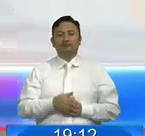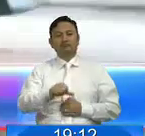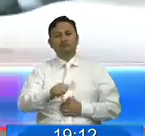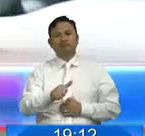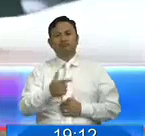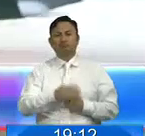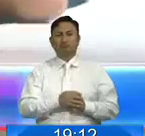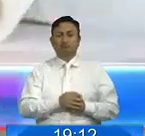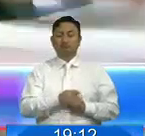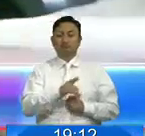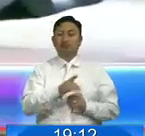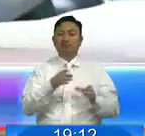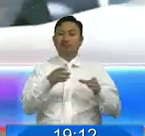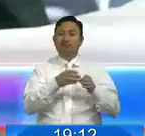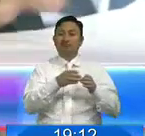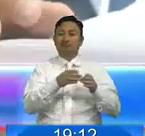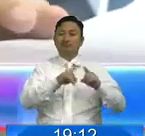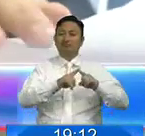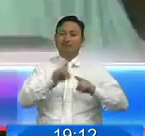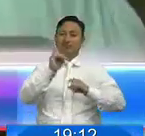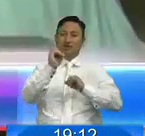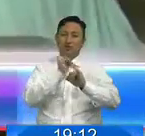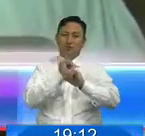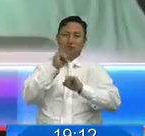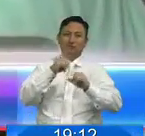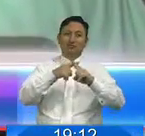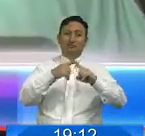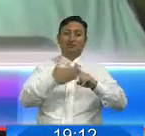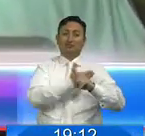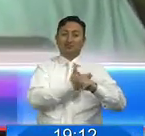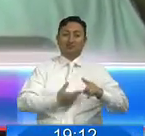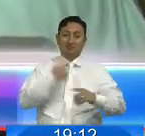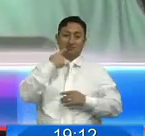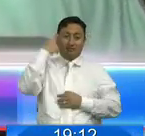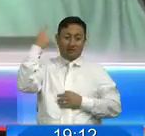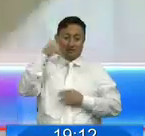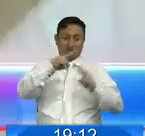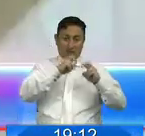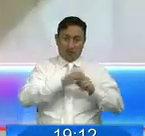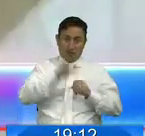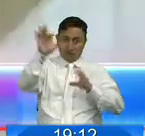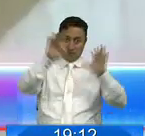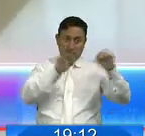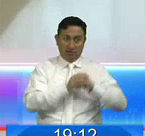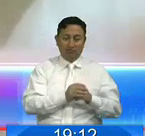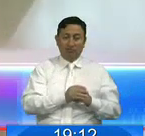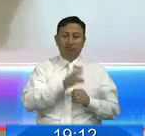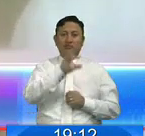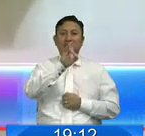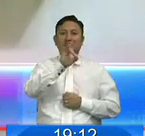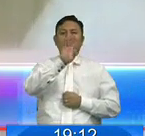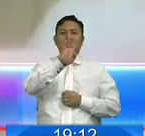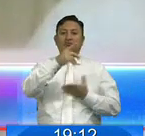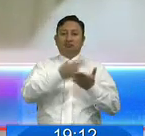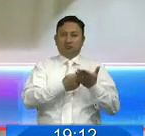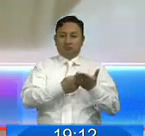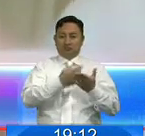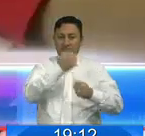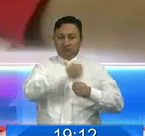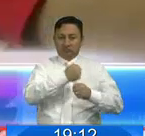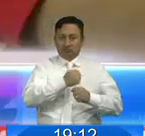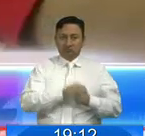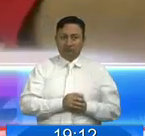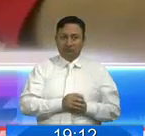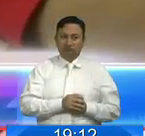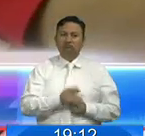irregularidades en el trabajo del Comité Interinstitucional conformado por el expresidente Correa para investigar el caso. De 74 reuniones de trabajo que realizó,